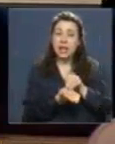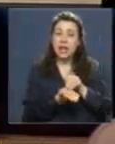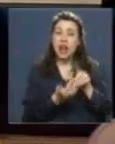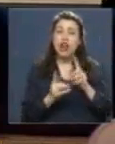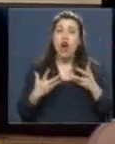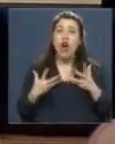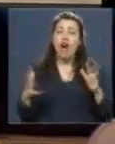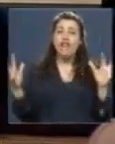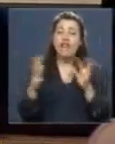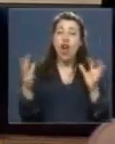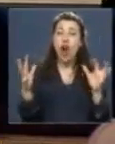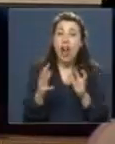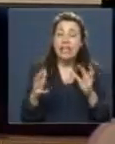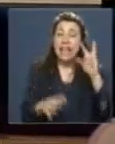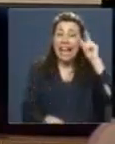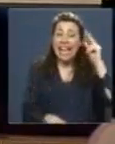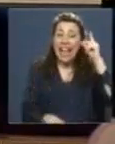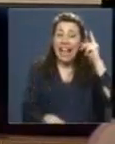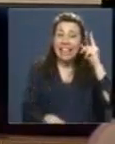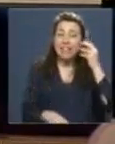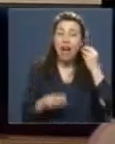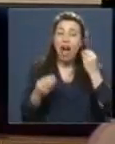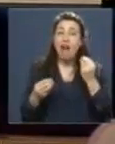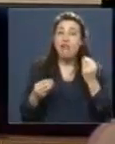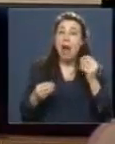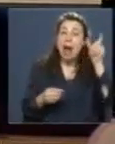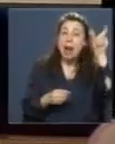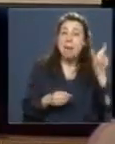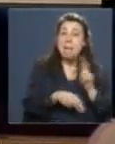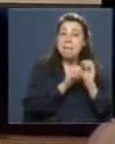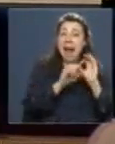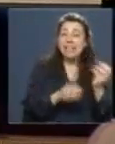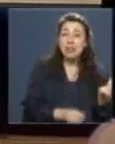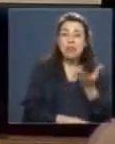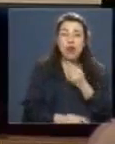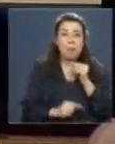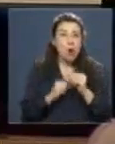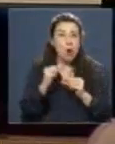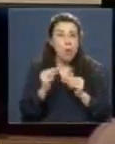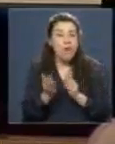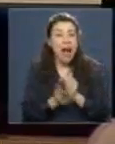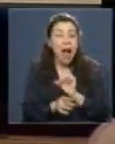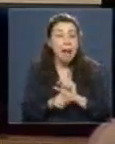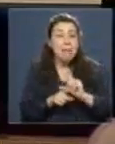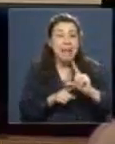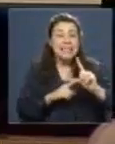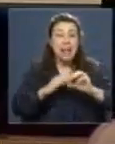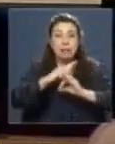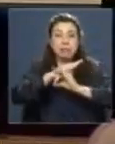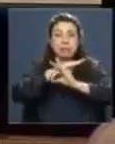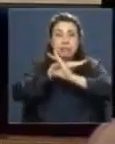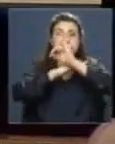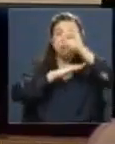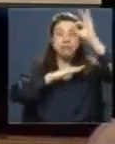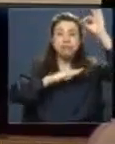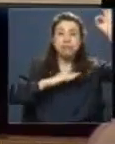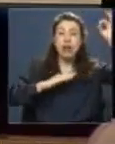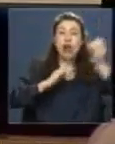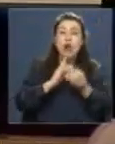violencia creativa, el buen maestro me lo dijo. Poco a poco empezará a aclarar el alba de un nuevo